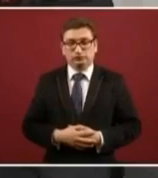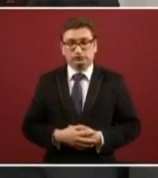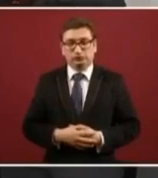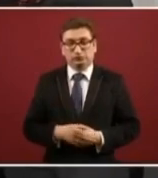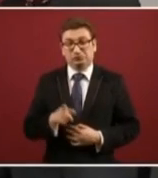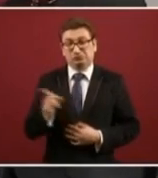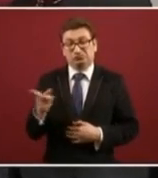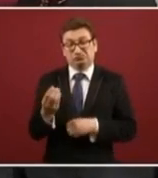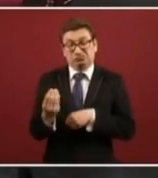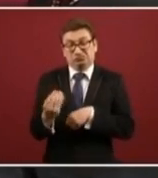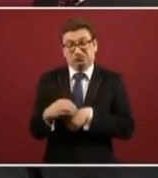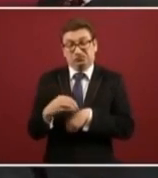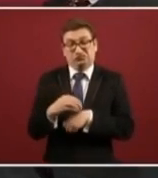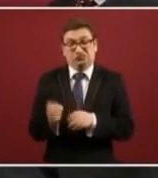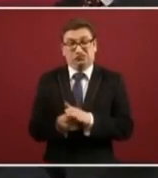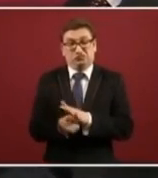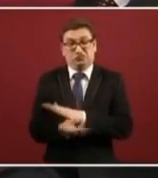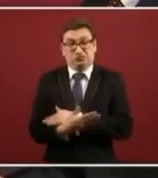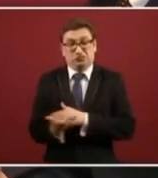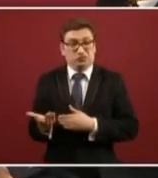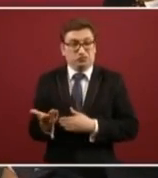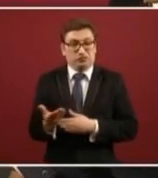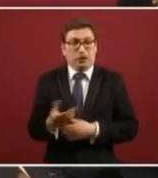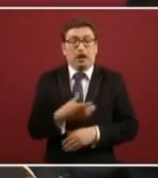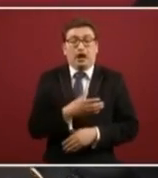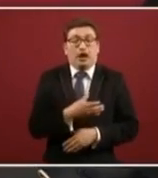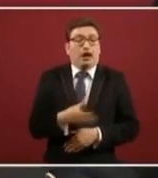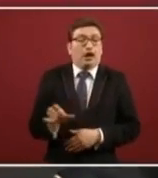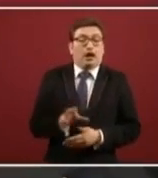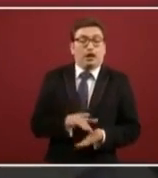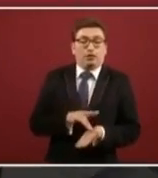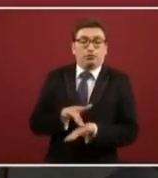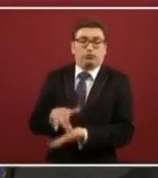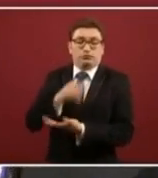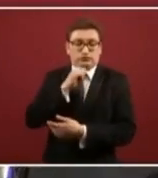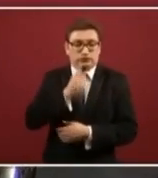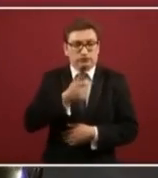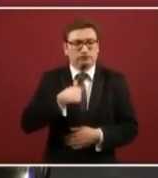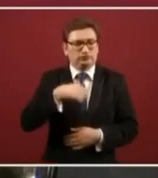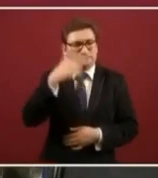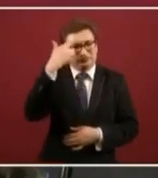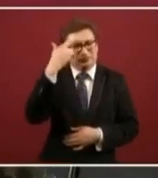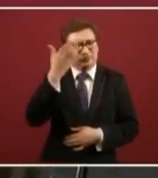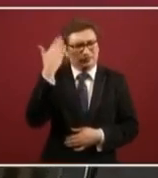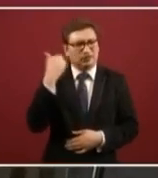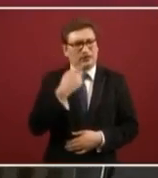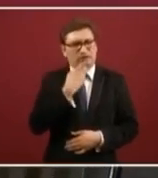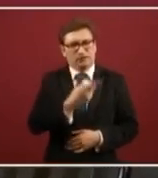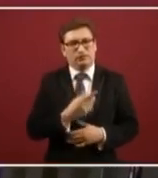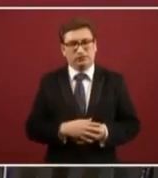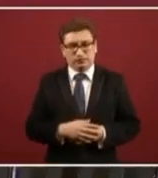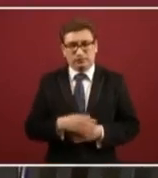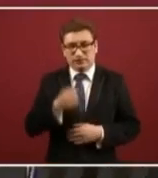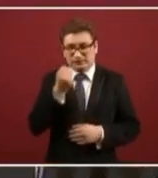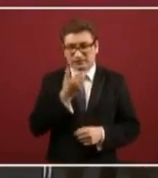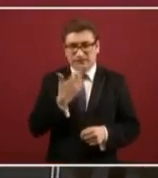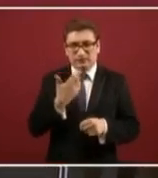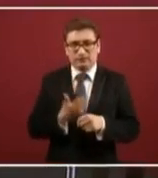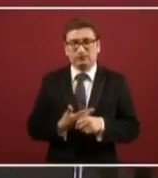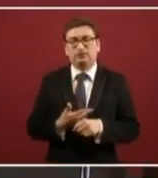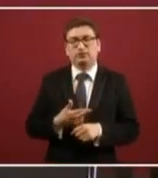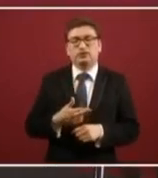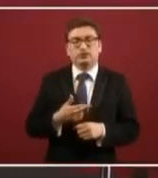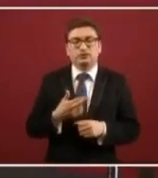excusa para dejar sin apoyo al campo. Yo recuerdo que el secretario de Hacienda